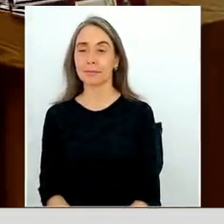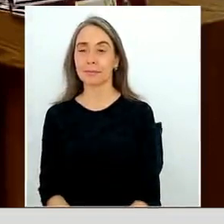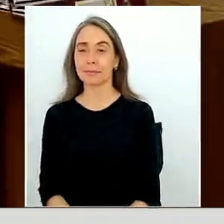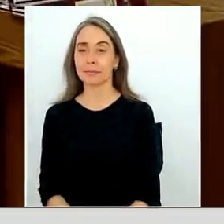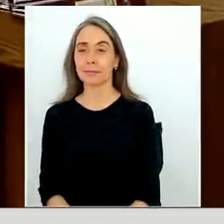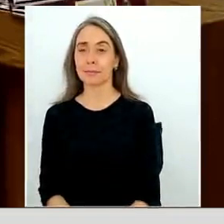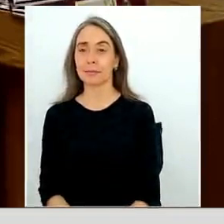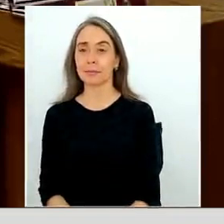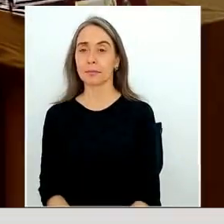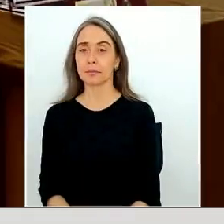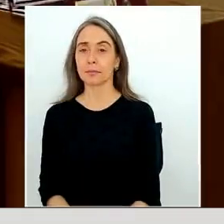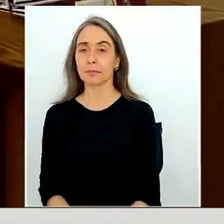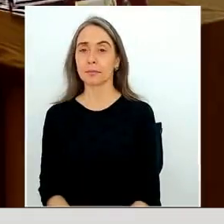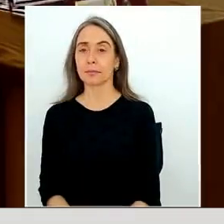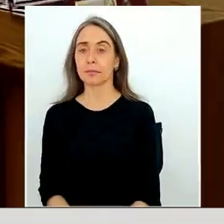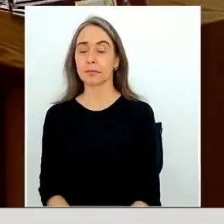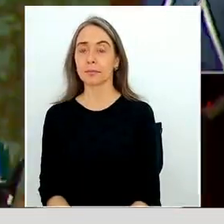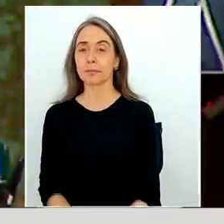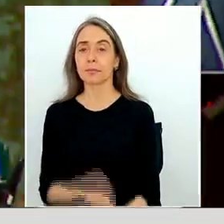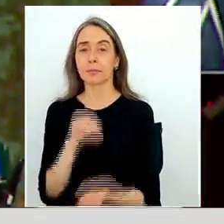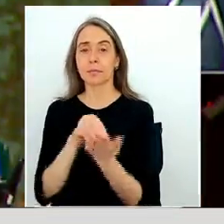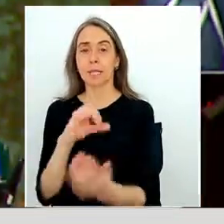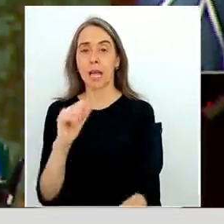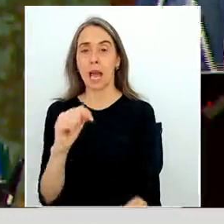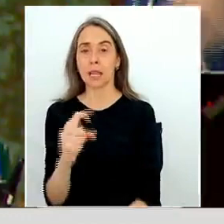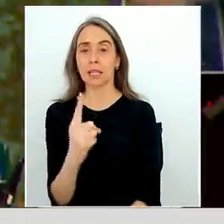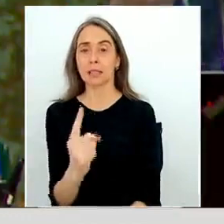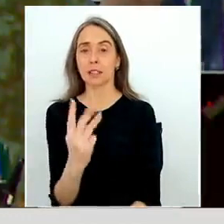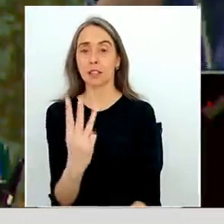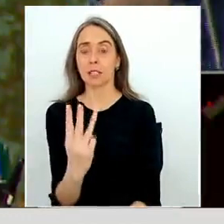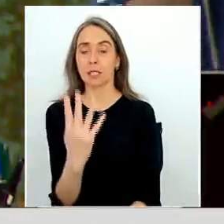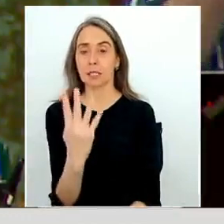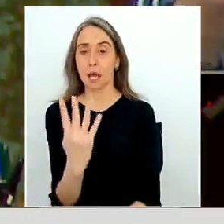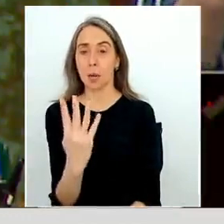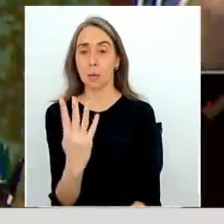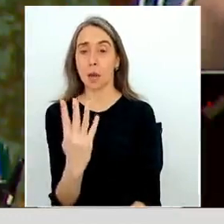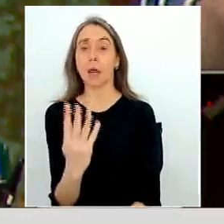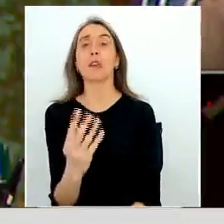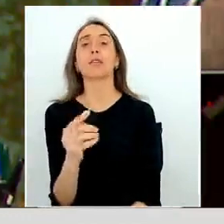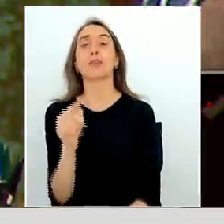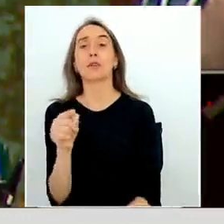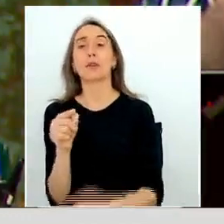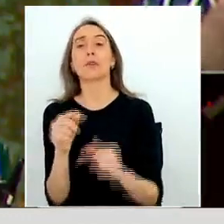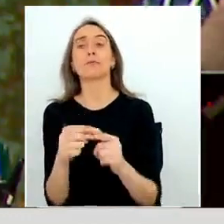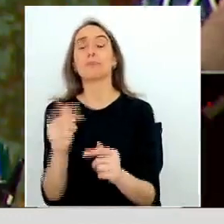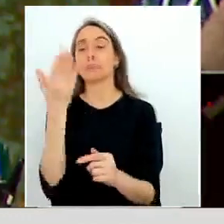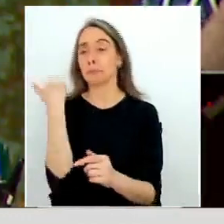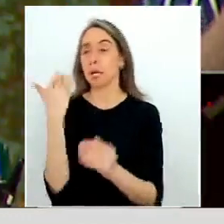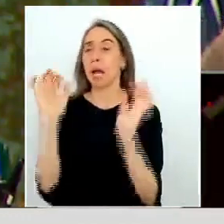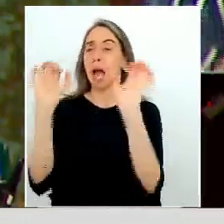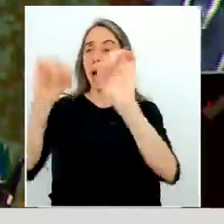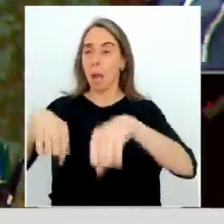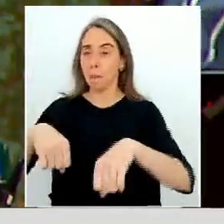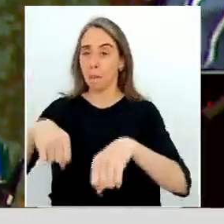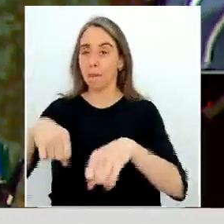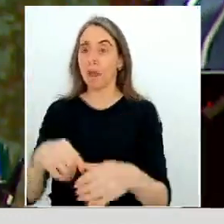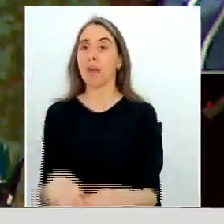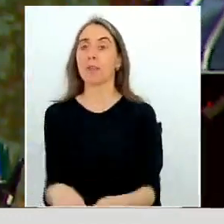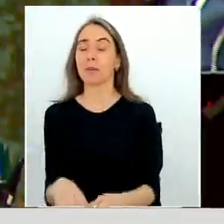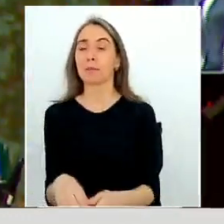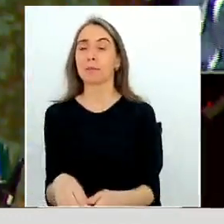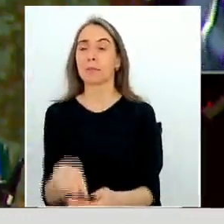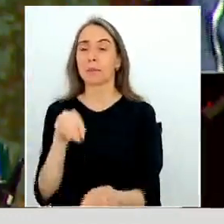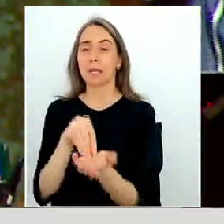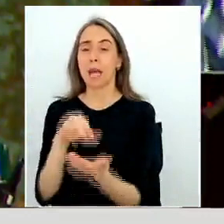sesión el acta de la sesión 134 de la legislatura anterior se declara aprobada y la el acta de la